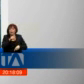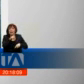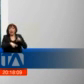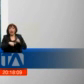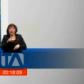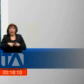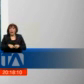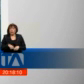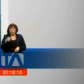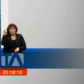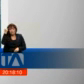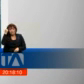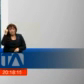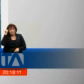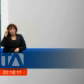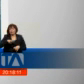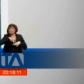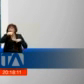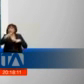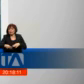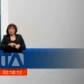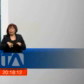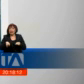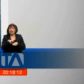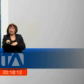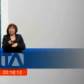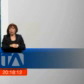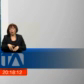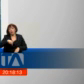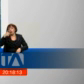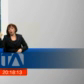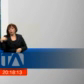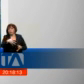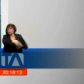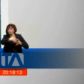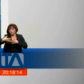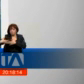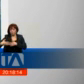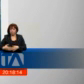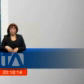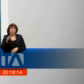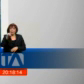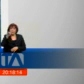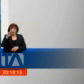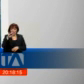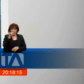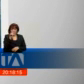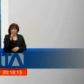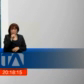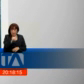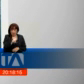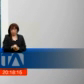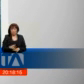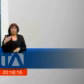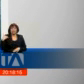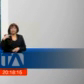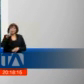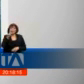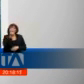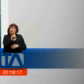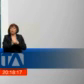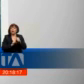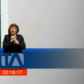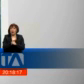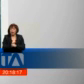se lancen al río, mientras que otros habrían sido secuestrados. Miriam Paguay Mejía, de 21 años y oriunda de Guamote, en Chimborazo,